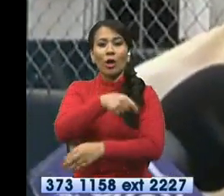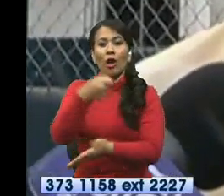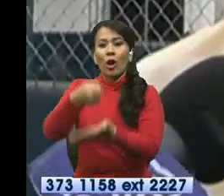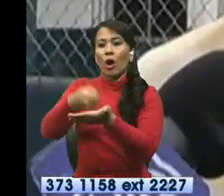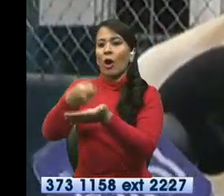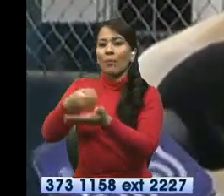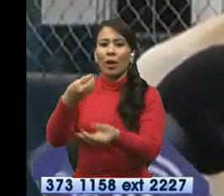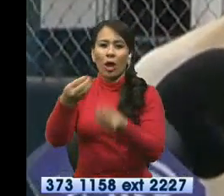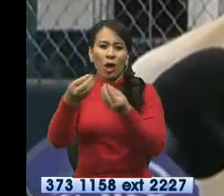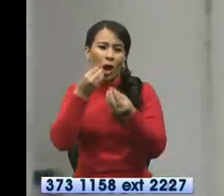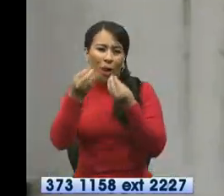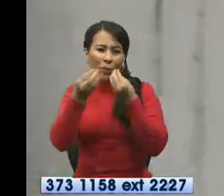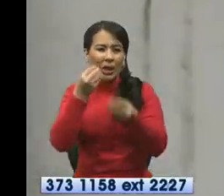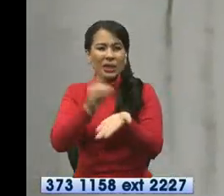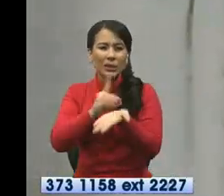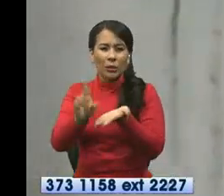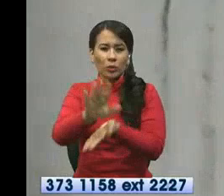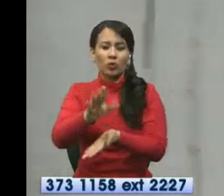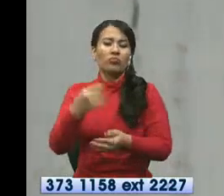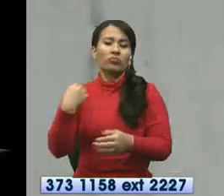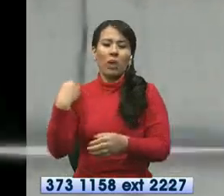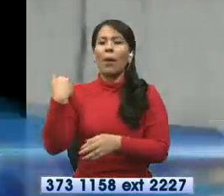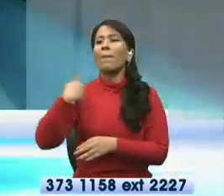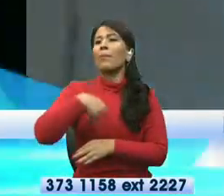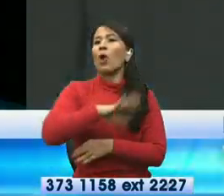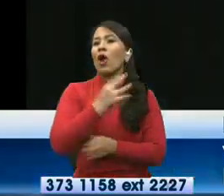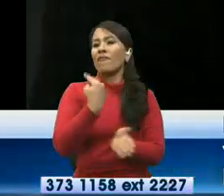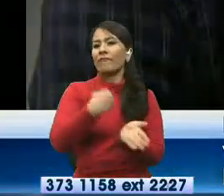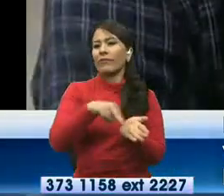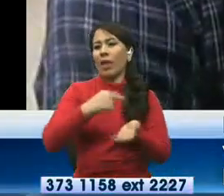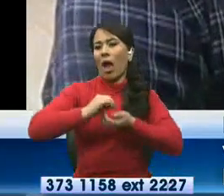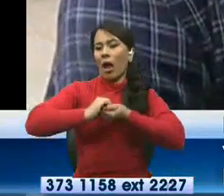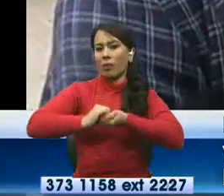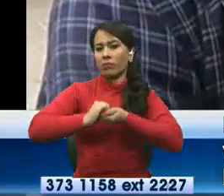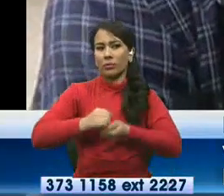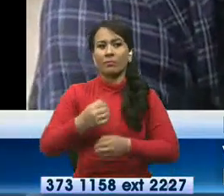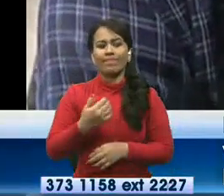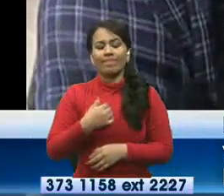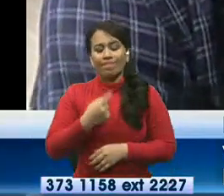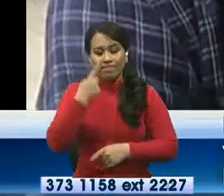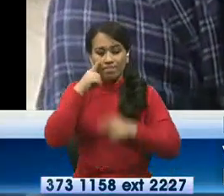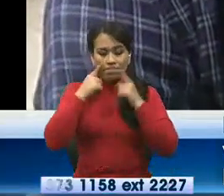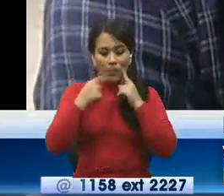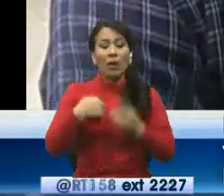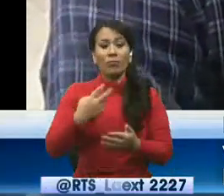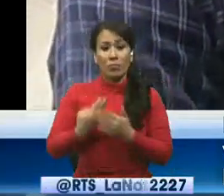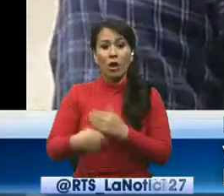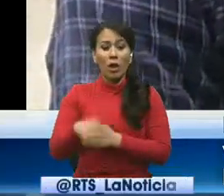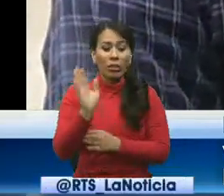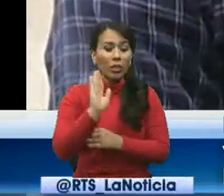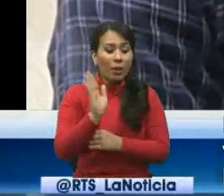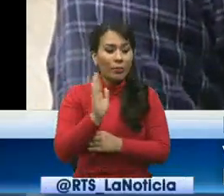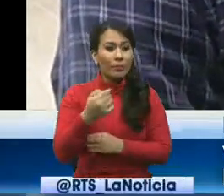de la semana para su comida. Tenía una fiesta con unos amigos. Y mi hijo salió ese día, se despidió.